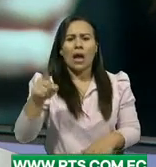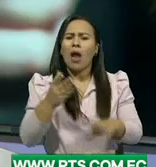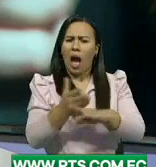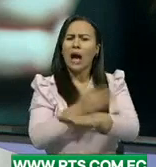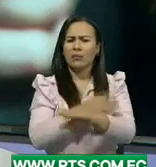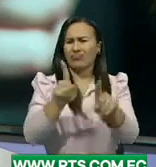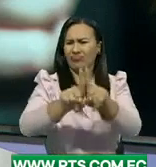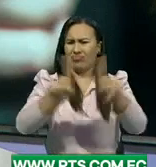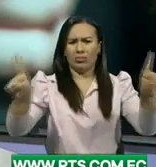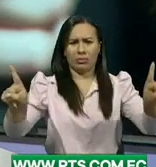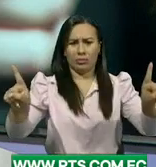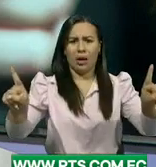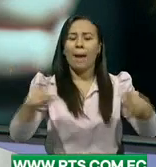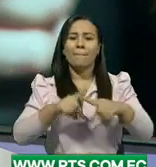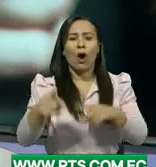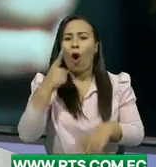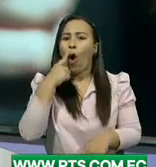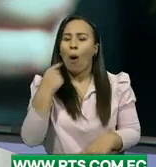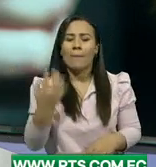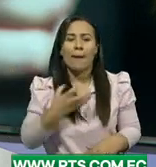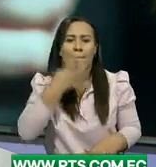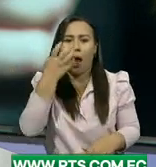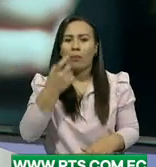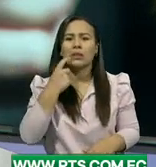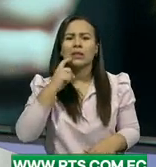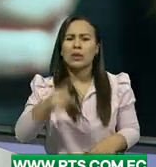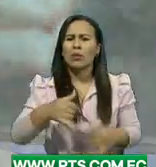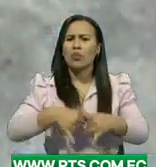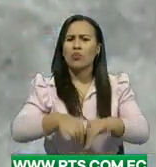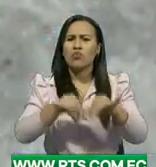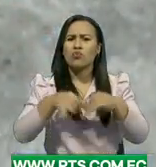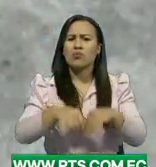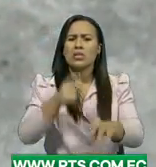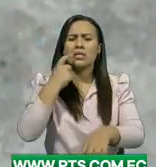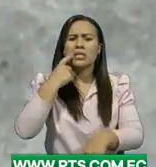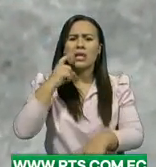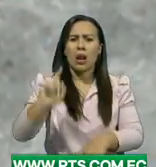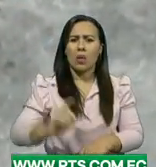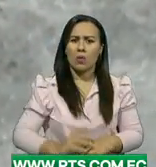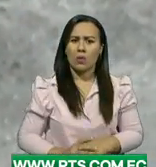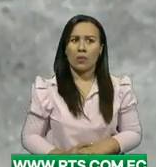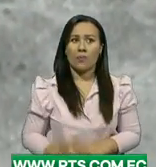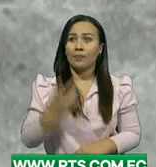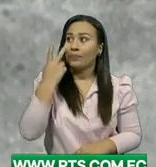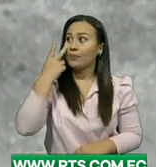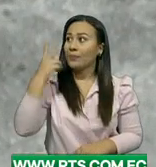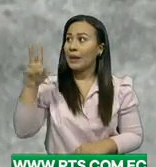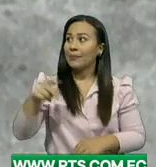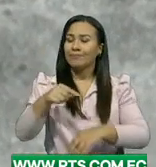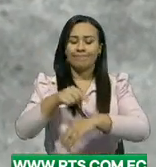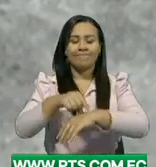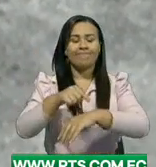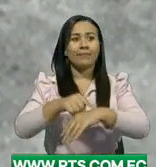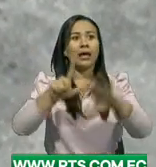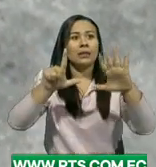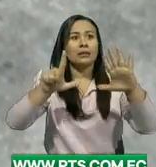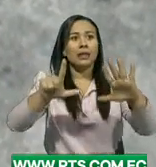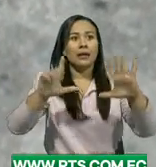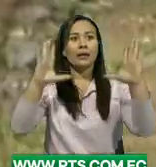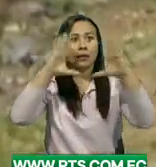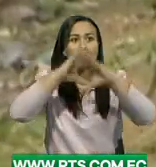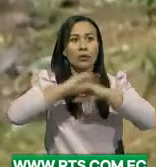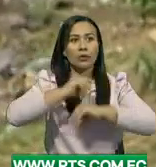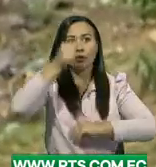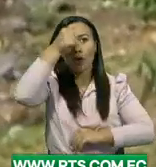que ella ya no deseaba volver con él. El hecho fue reportado alrededor de las 19 horas de este